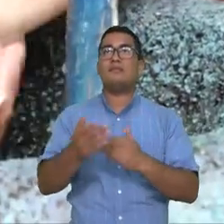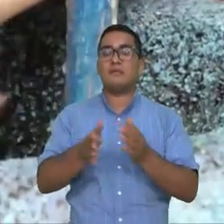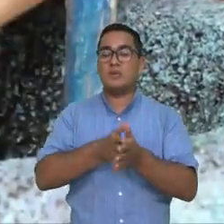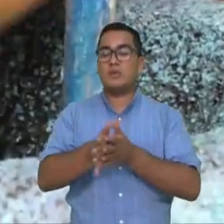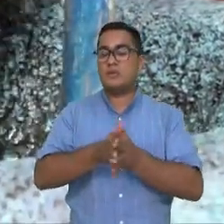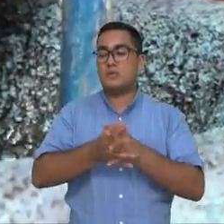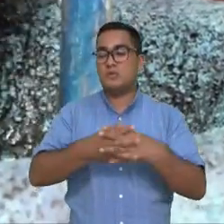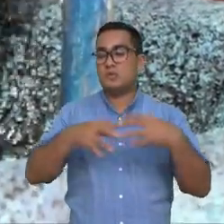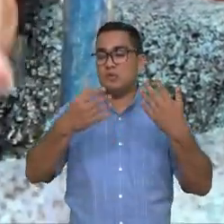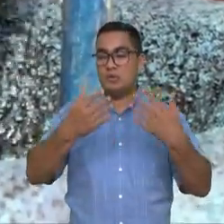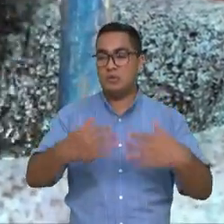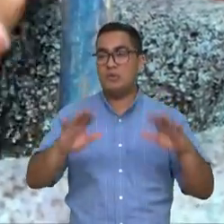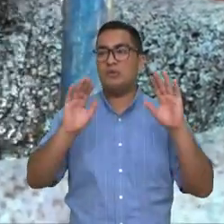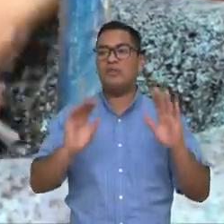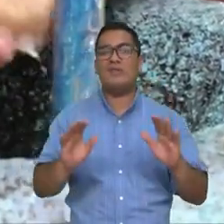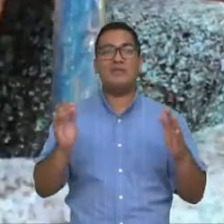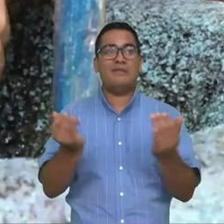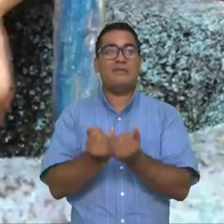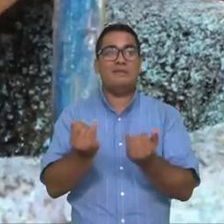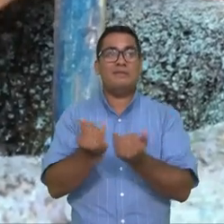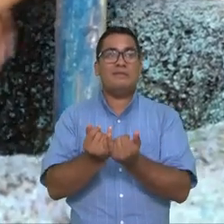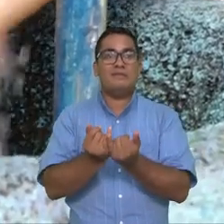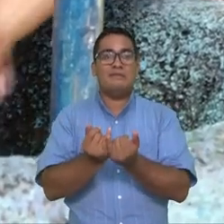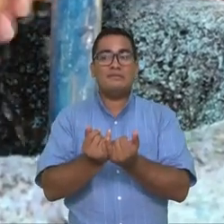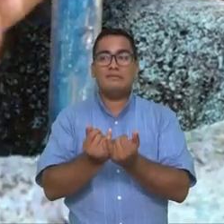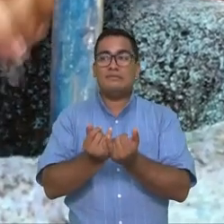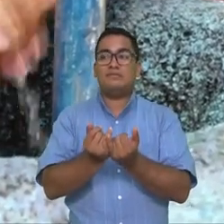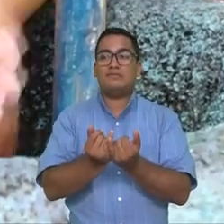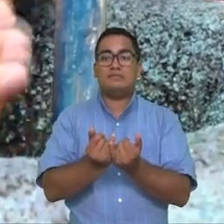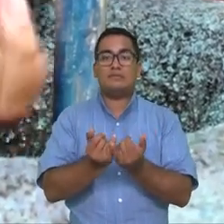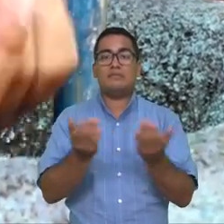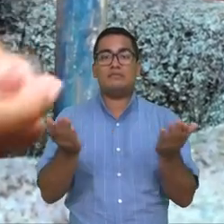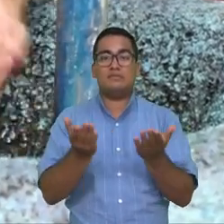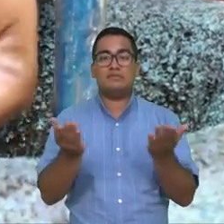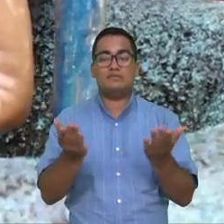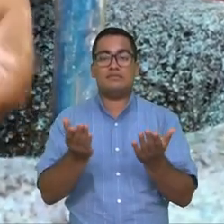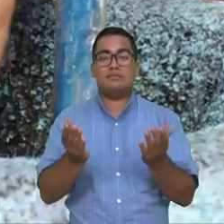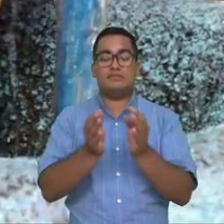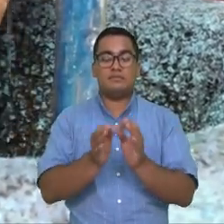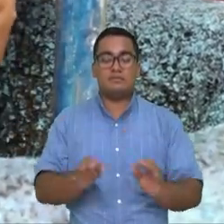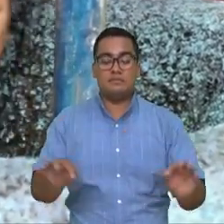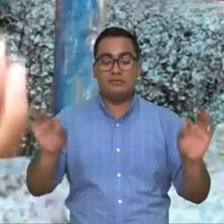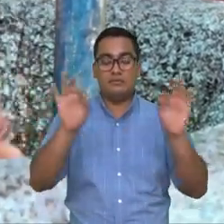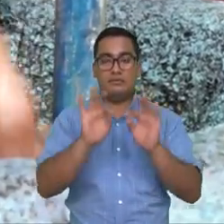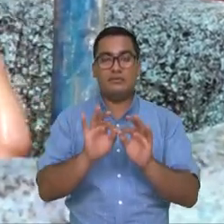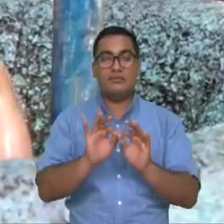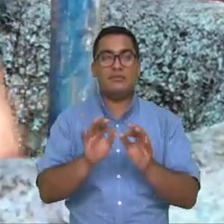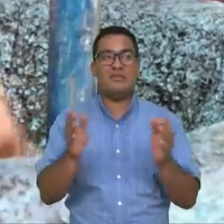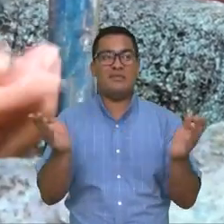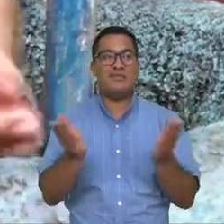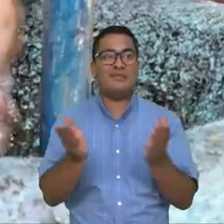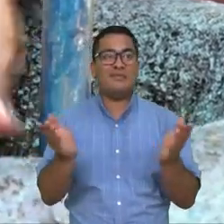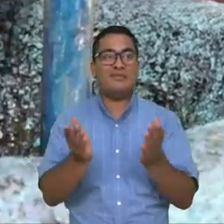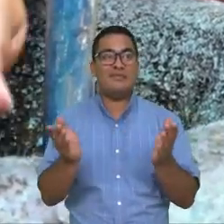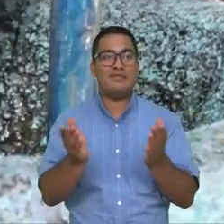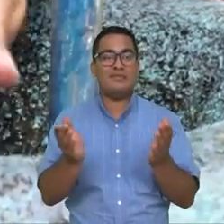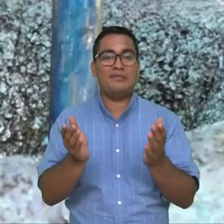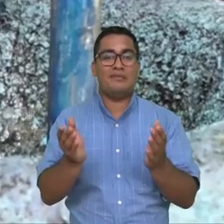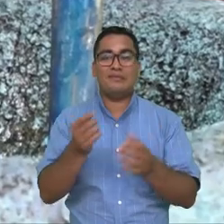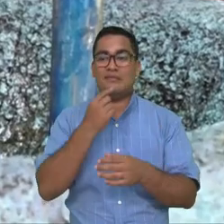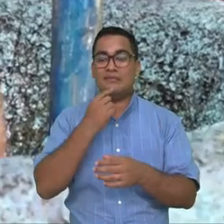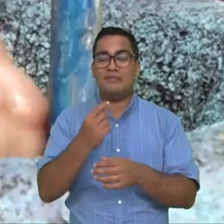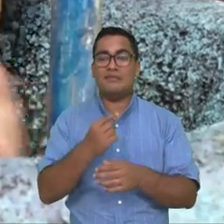inmediato. Este lavado ya está, de ahí estamos nosotros las manos protegiendo del tacto con cualquier